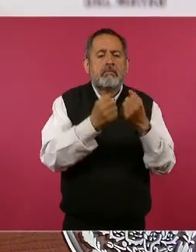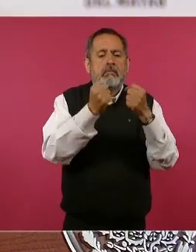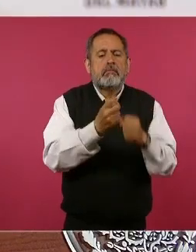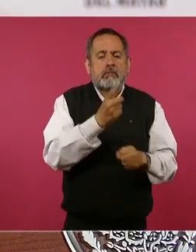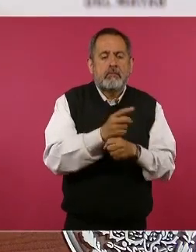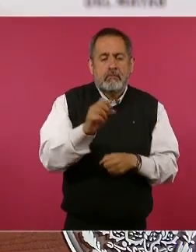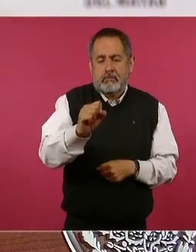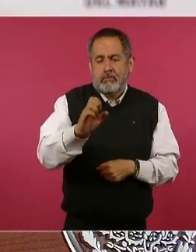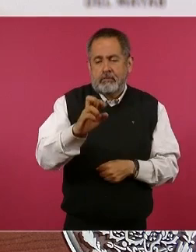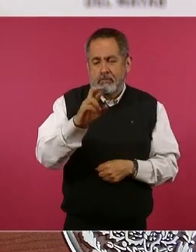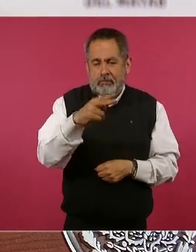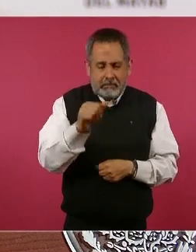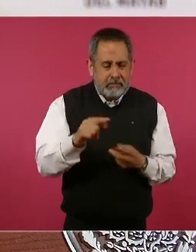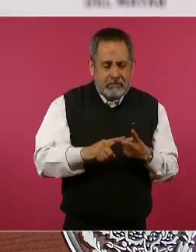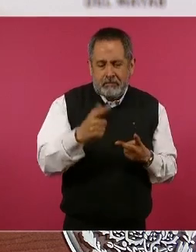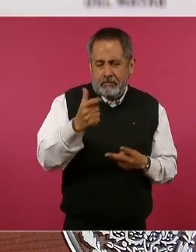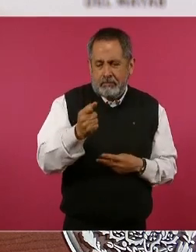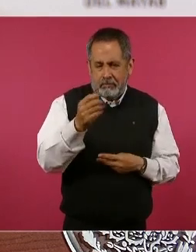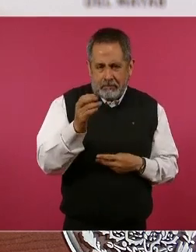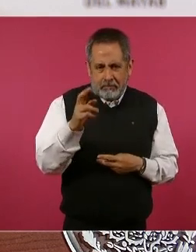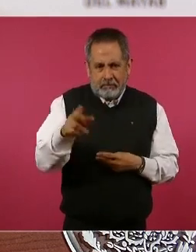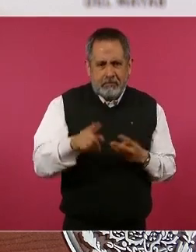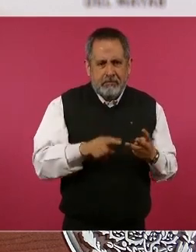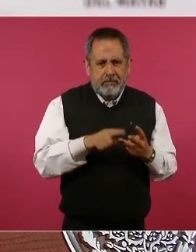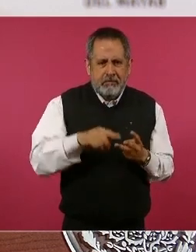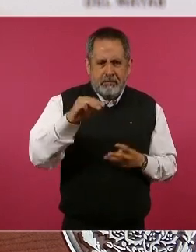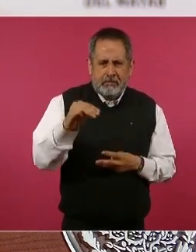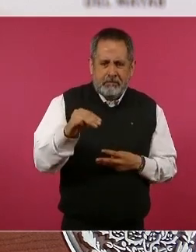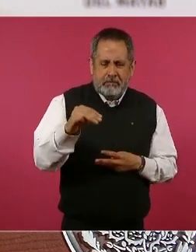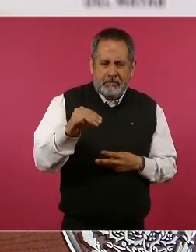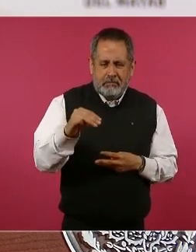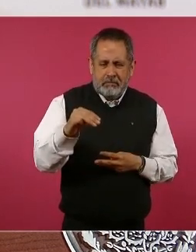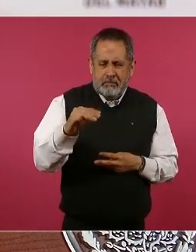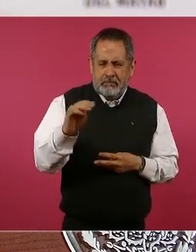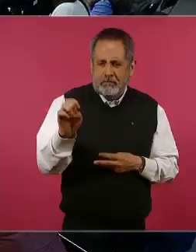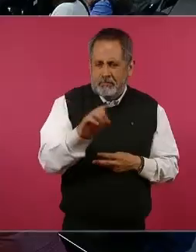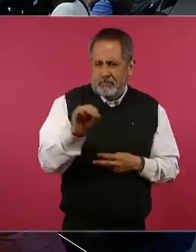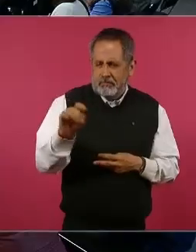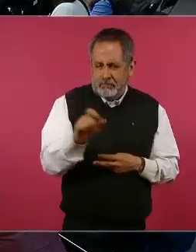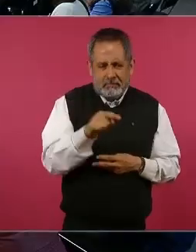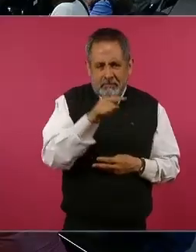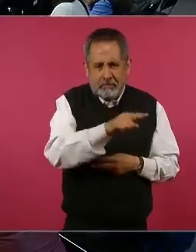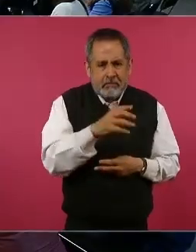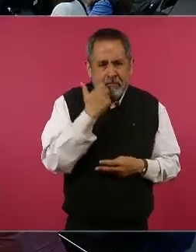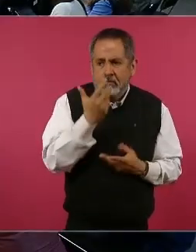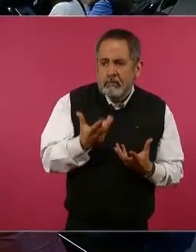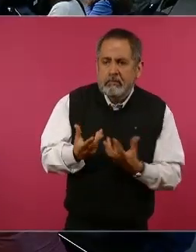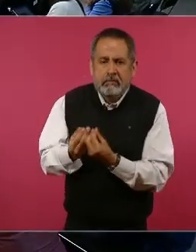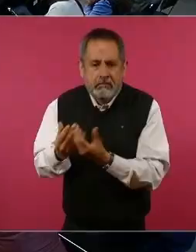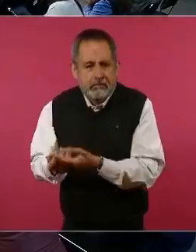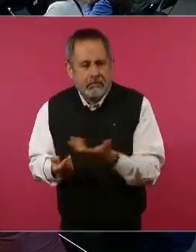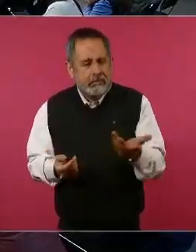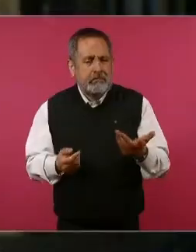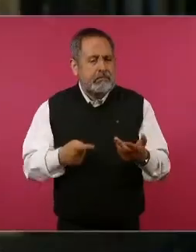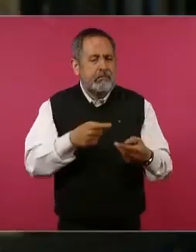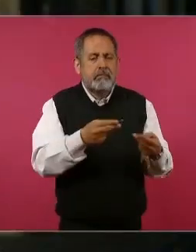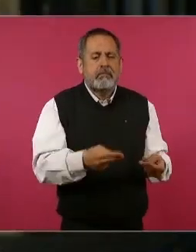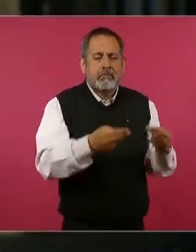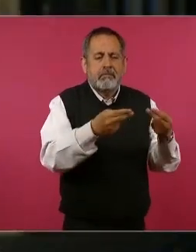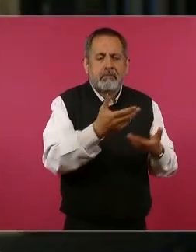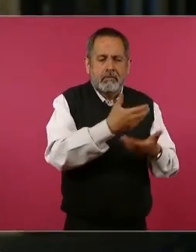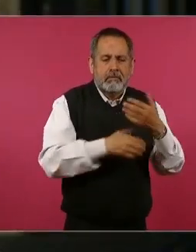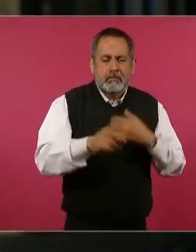Cerna, Gasber y MexMex también, y la